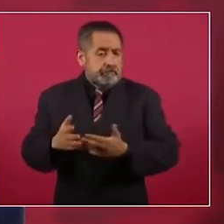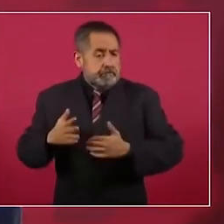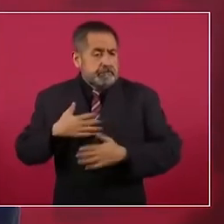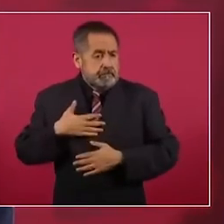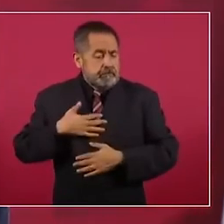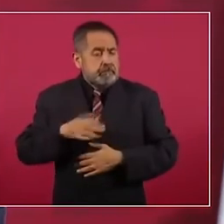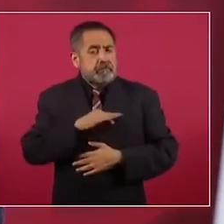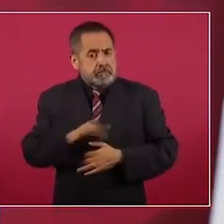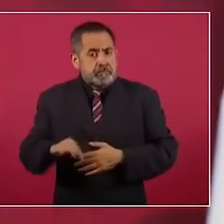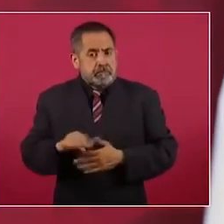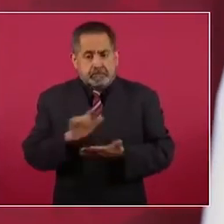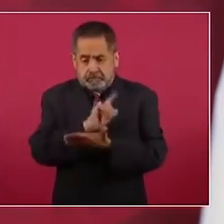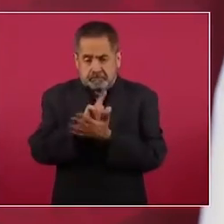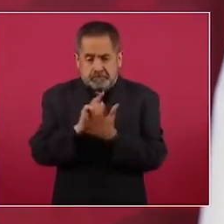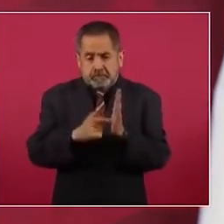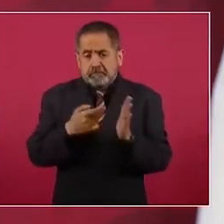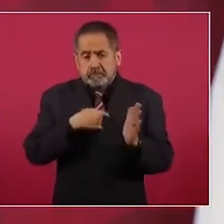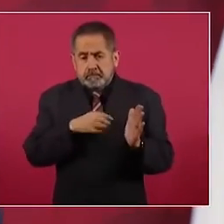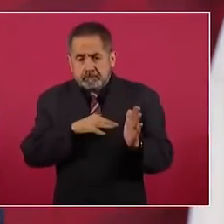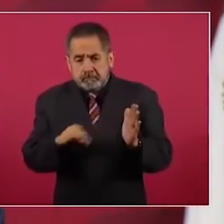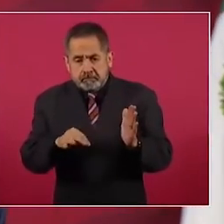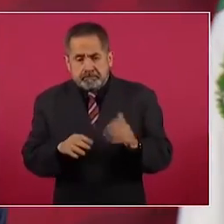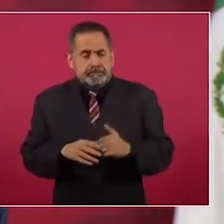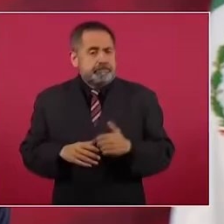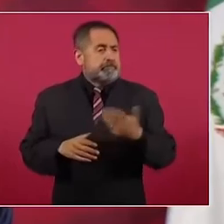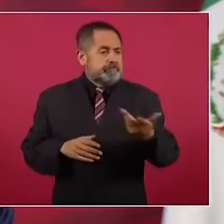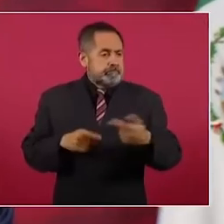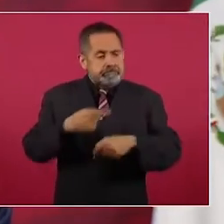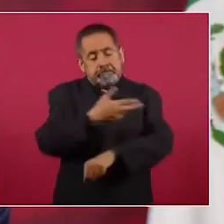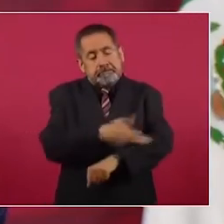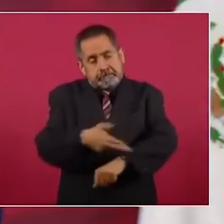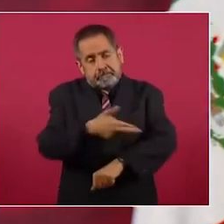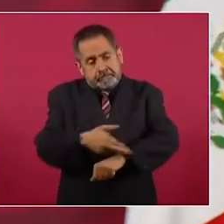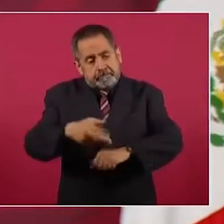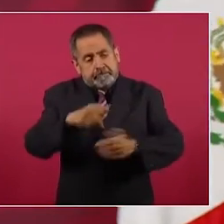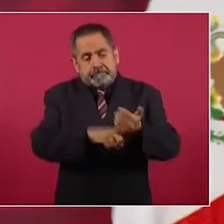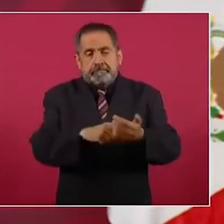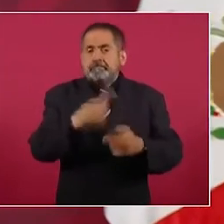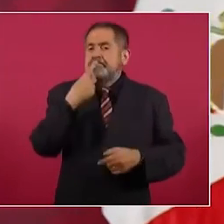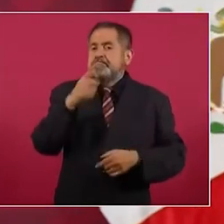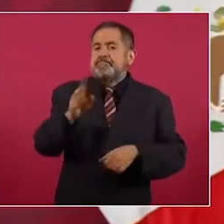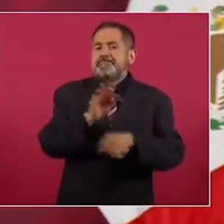mientras se resolvía lo de los amparos,